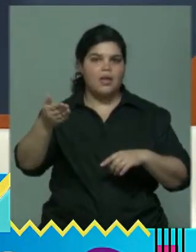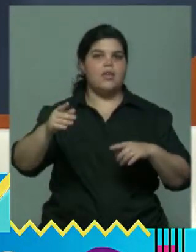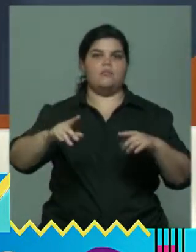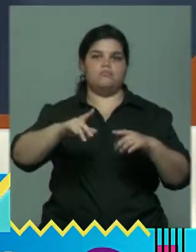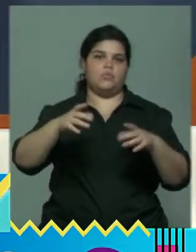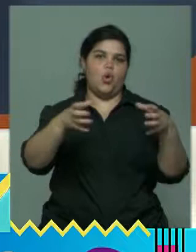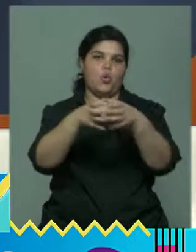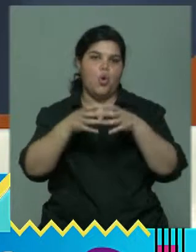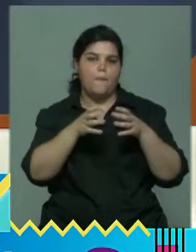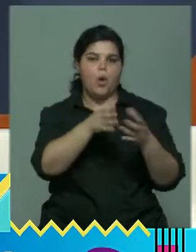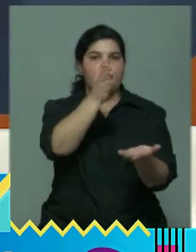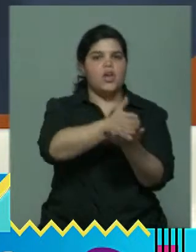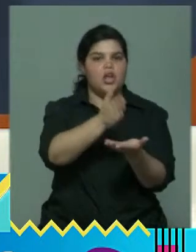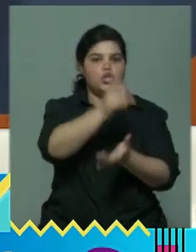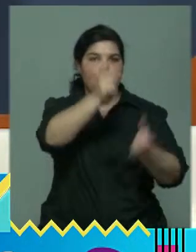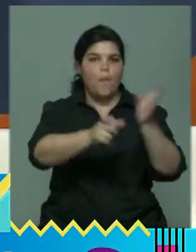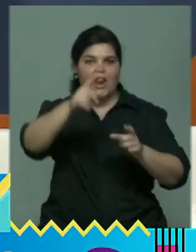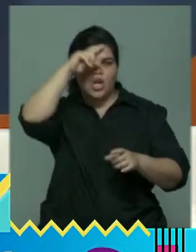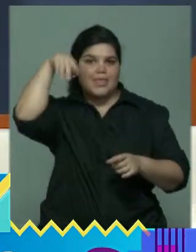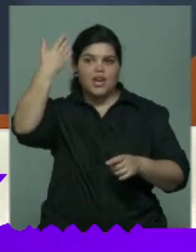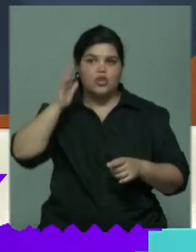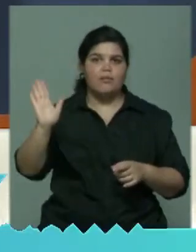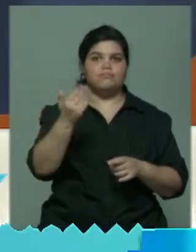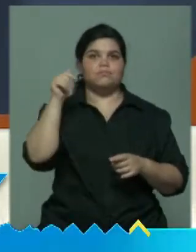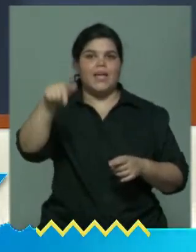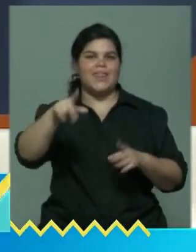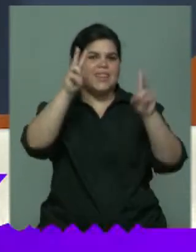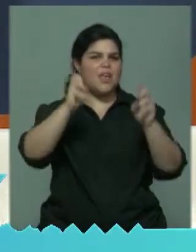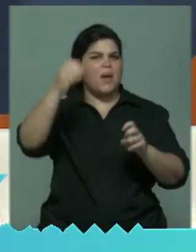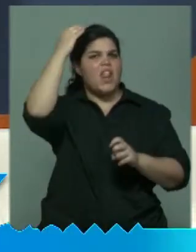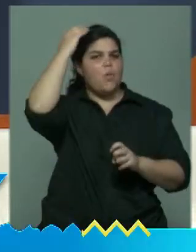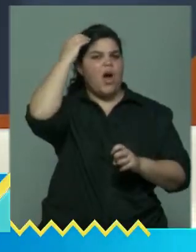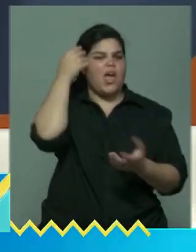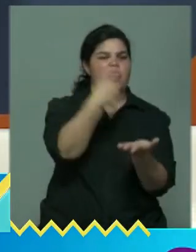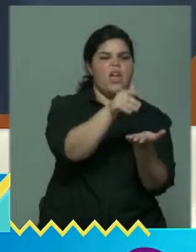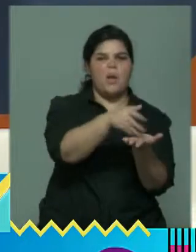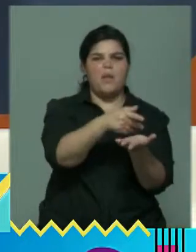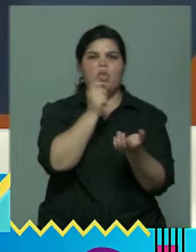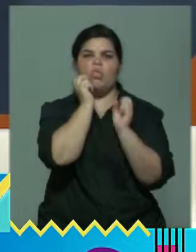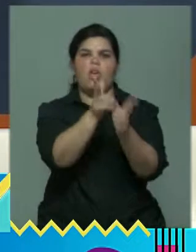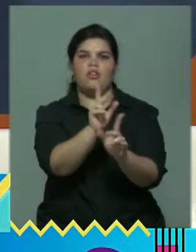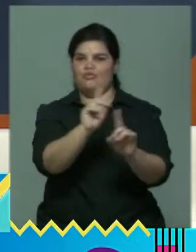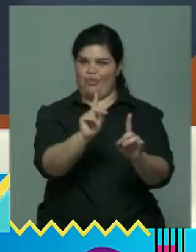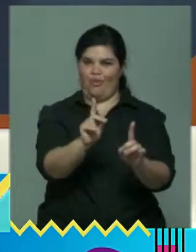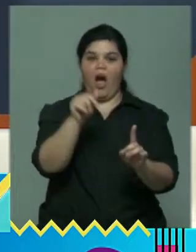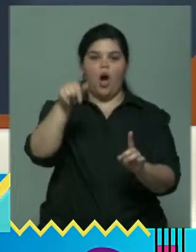internacionales y oficiales de derechos humanos, de ir cambiando justamente lo que hablamos recién, lo del lenguaje no discriminatorio, no estigmatizante. Hoy no hablamos de tal persona, es de